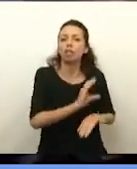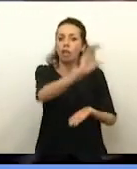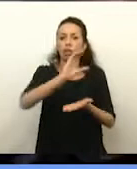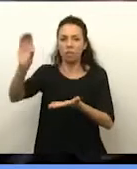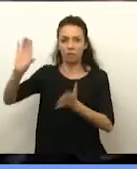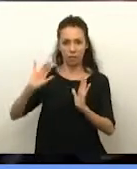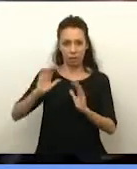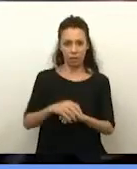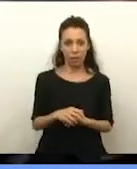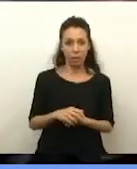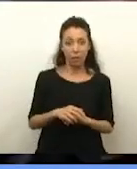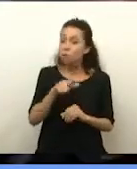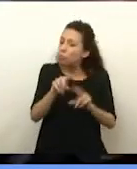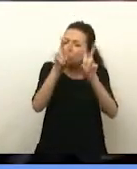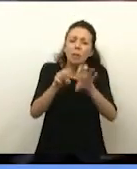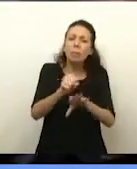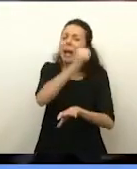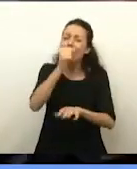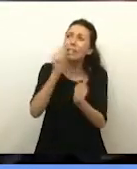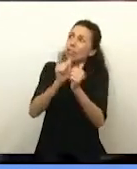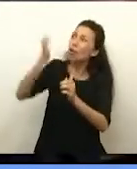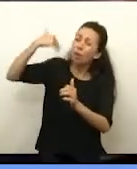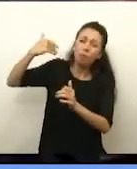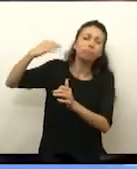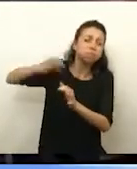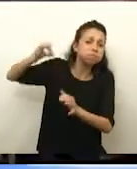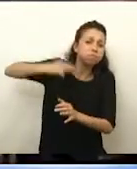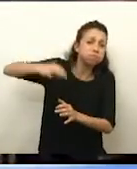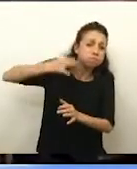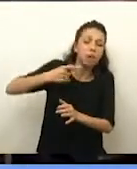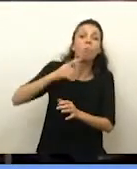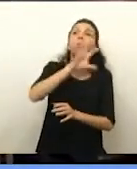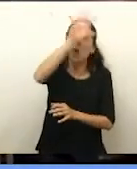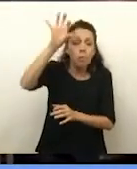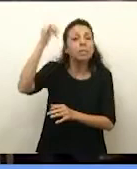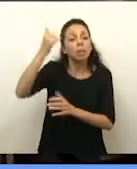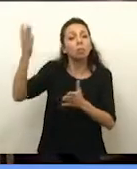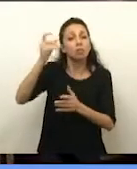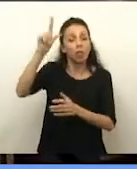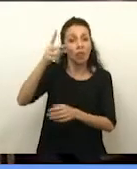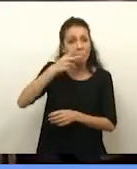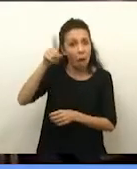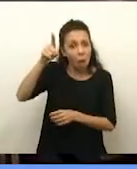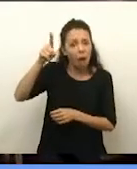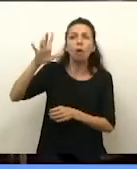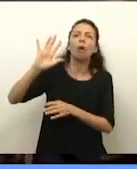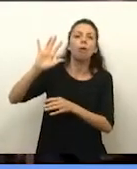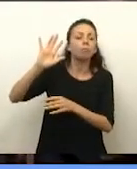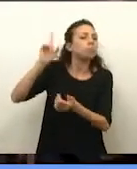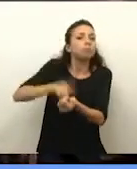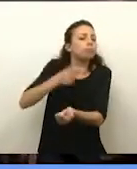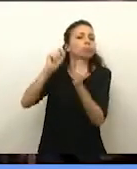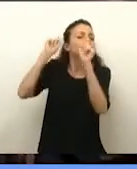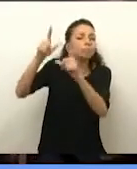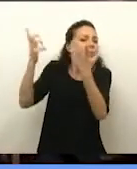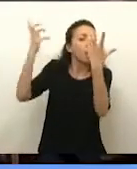reclamado por las provincias tabacaleras y en rigor de verdad al final cuando se estaba ya cerrando